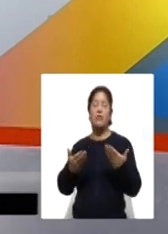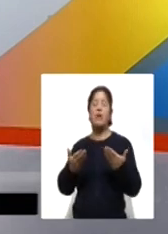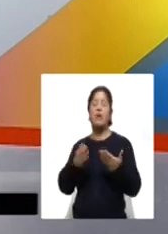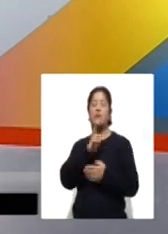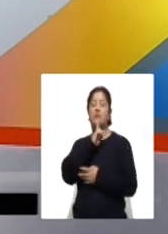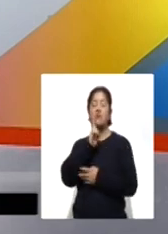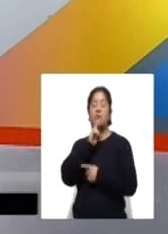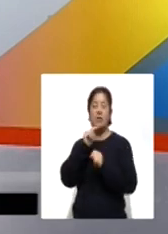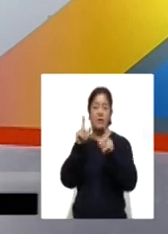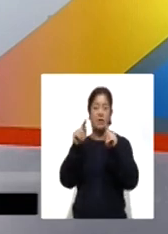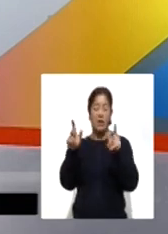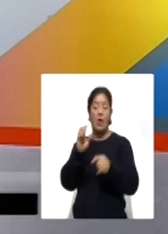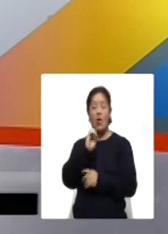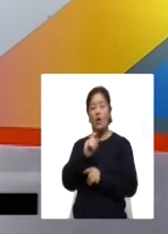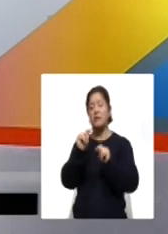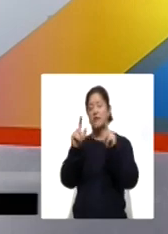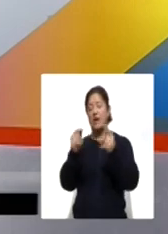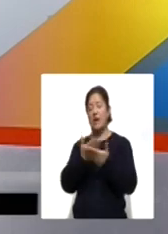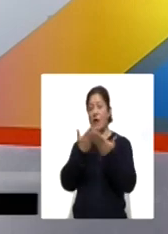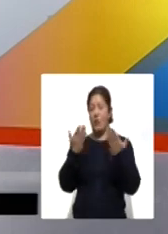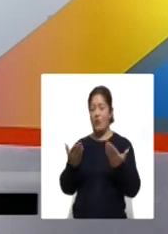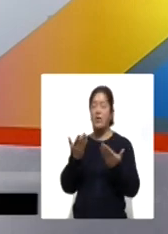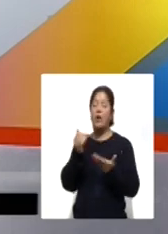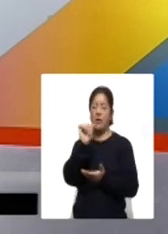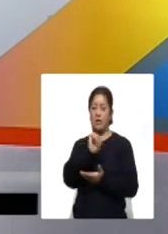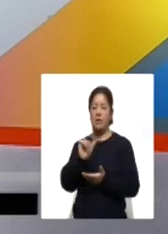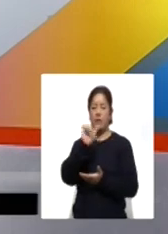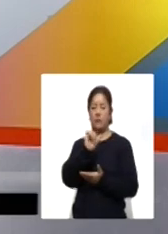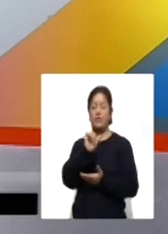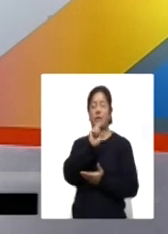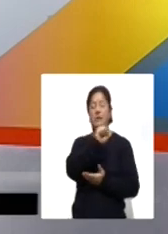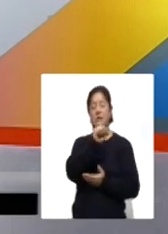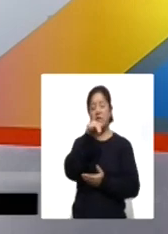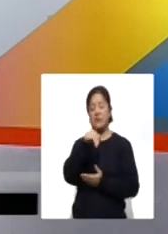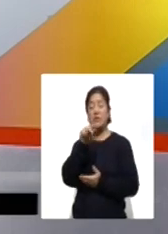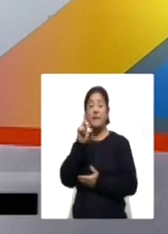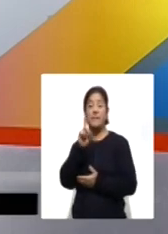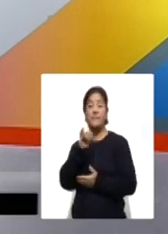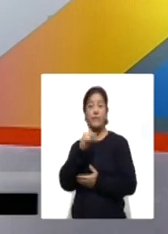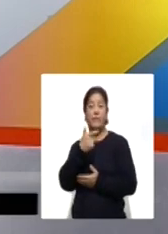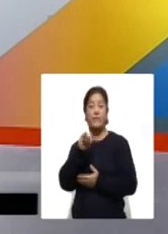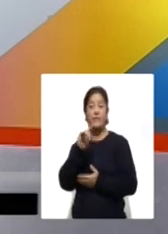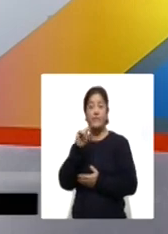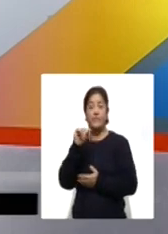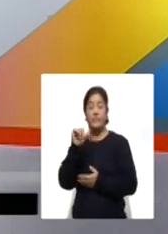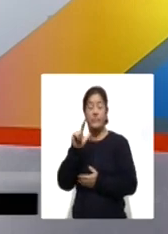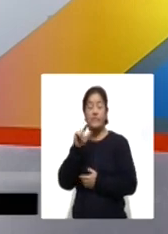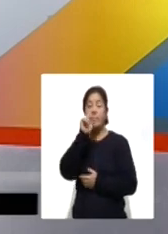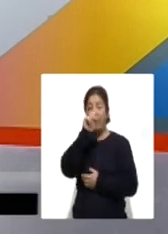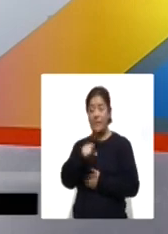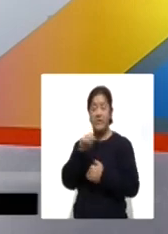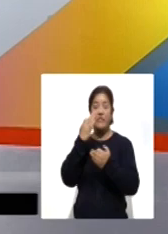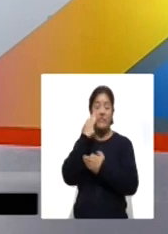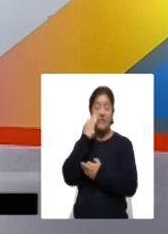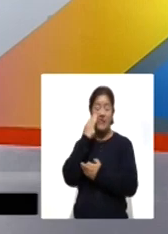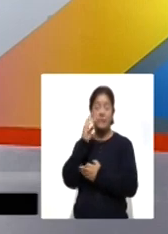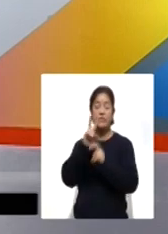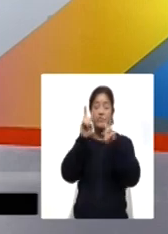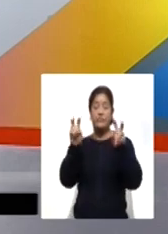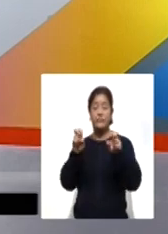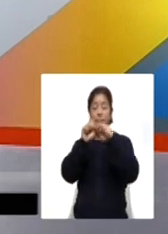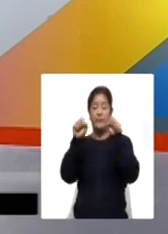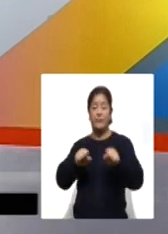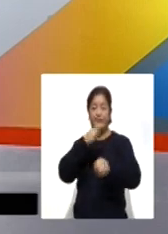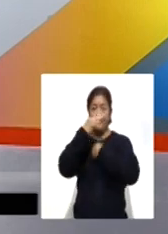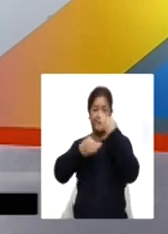@ahora noticias Tlaxcala, Tlaxcala ahora es nuestro Twitter, @SN Digital, también en Facebook, Sistema de Noticias Tlaxcala, ahí nos